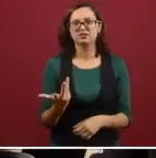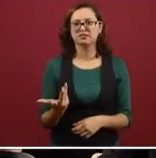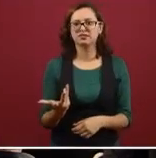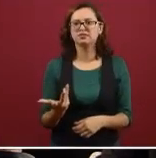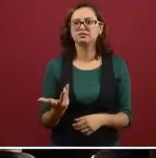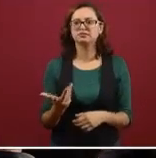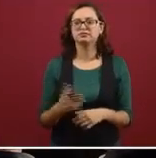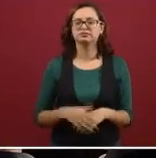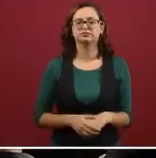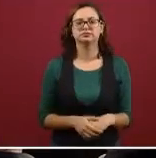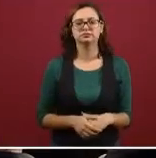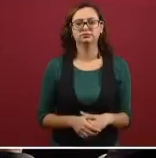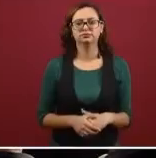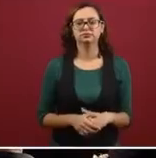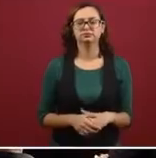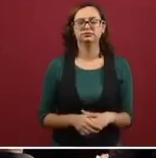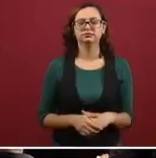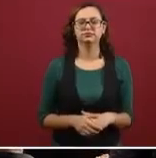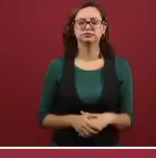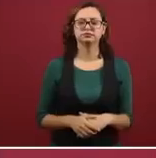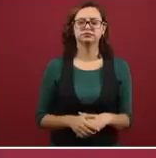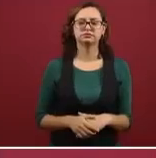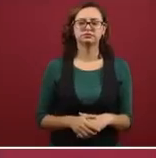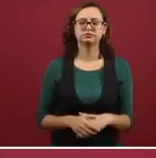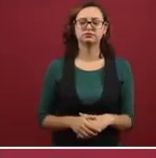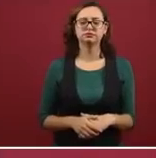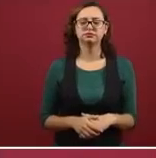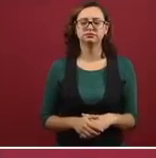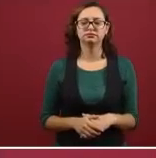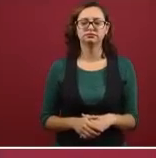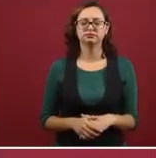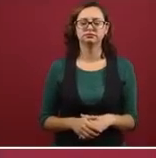Ya no es